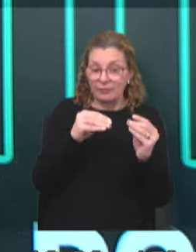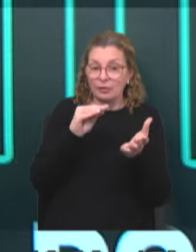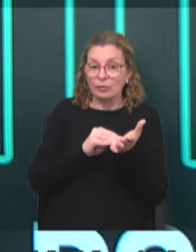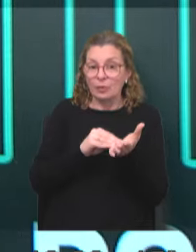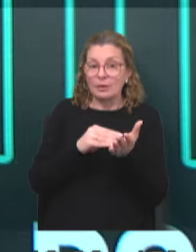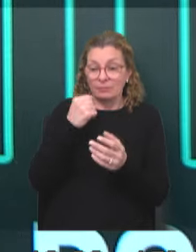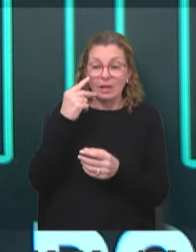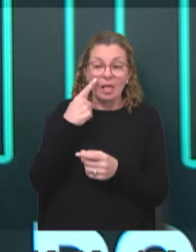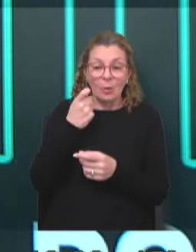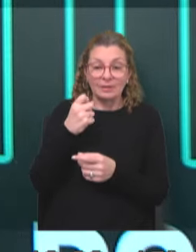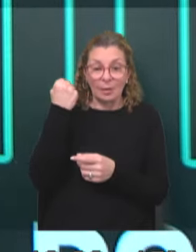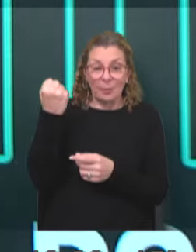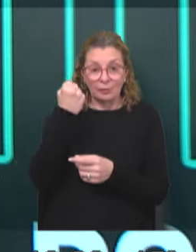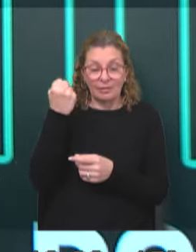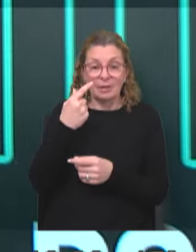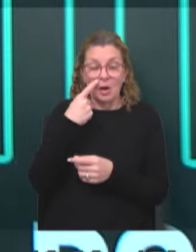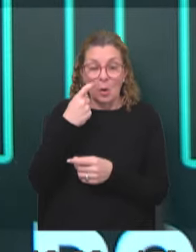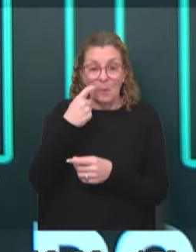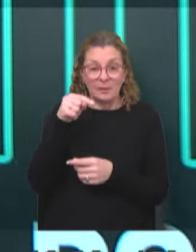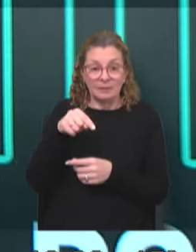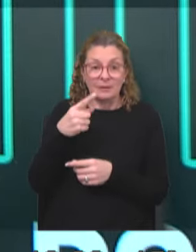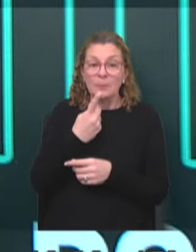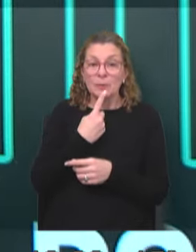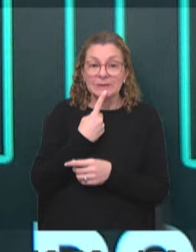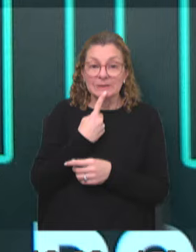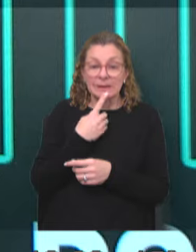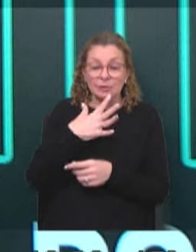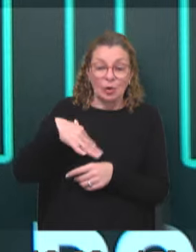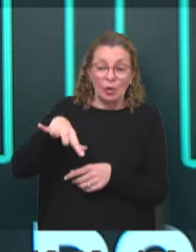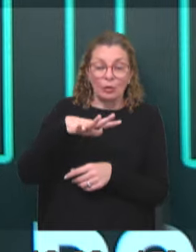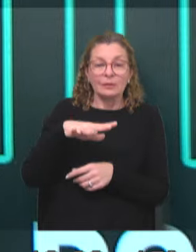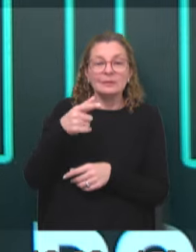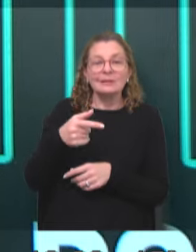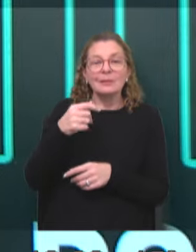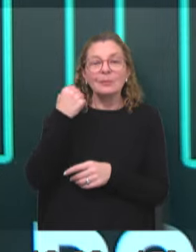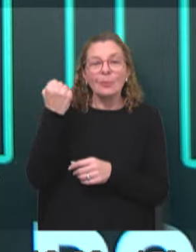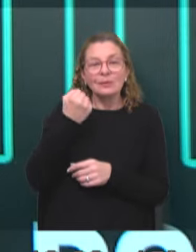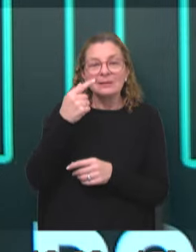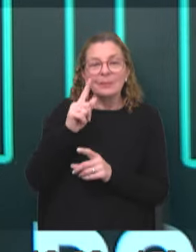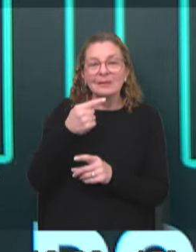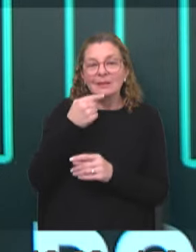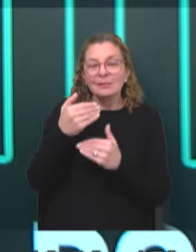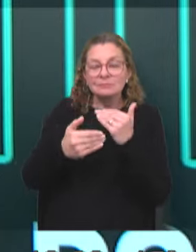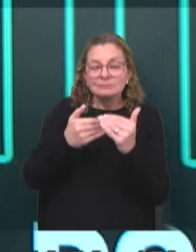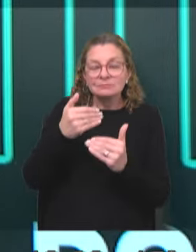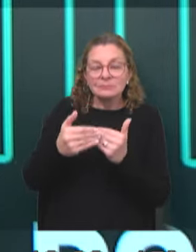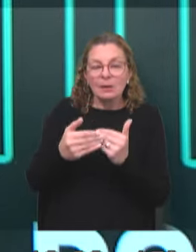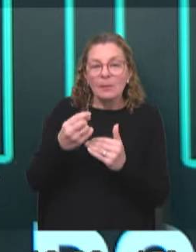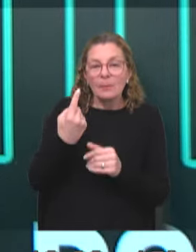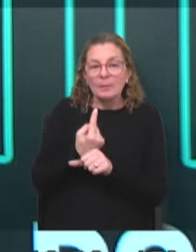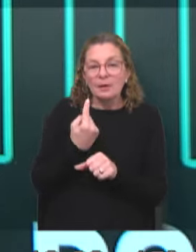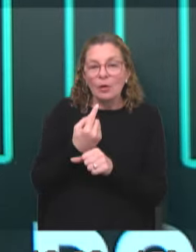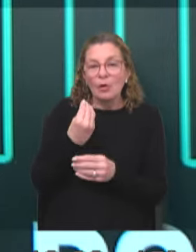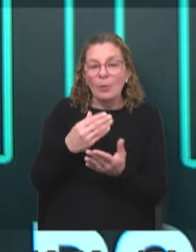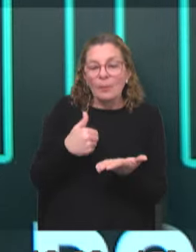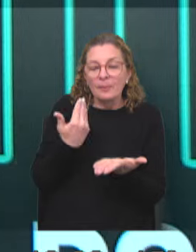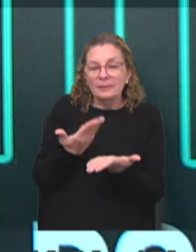importancia que tiene su figura en la en la escena política y es importante ir marcando un poco los pasos que ha dado primero Cómo se